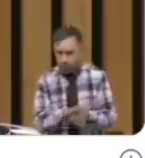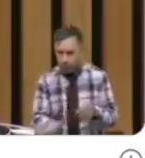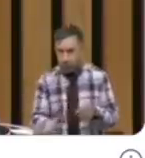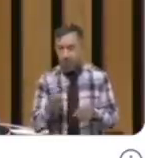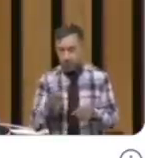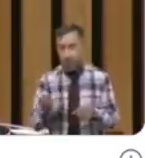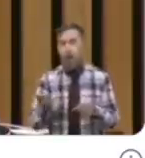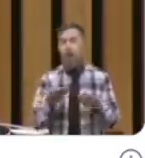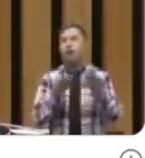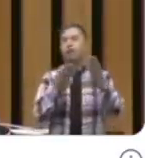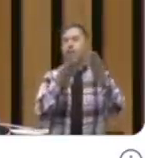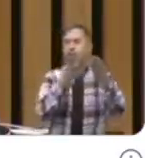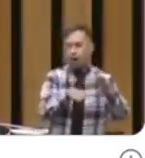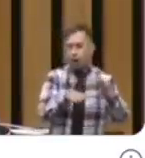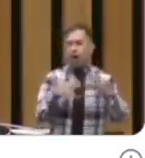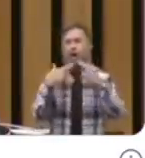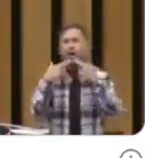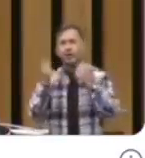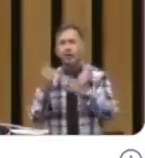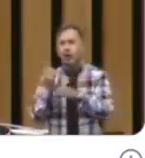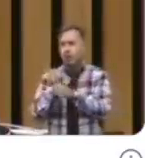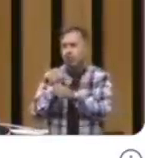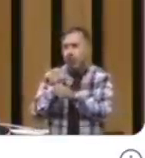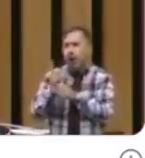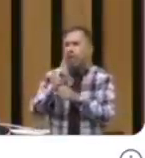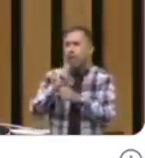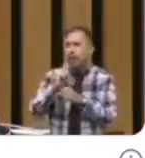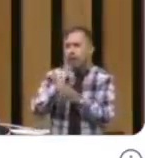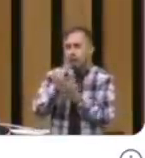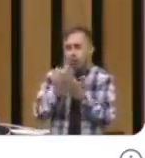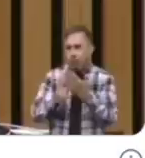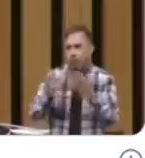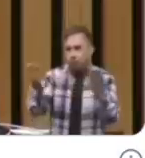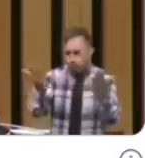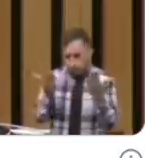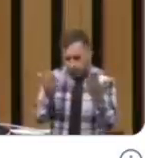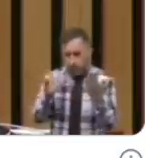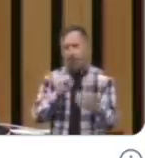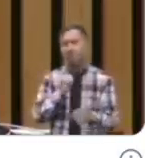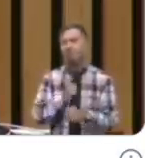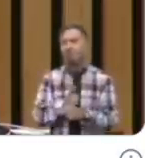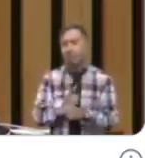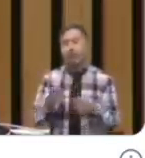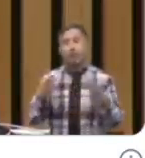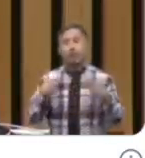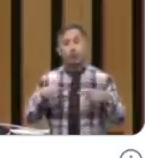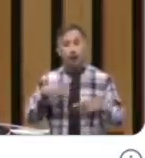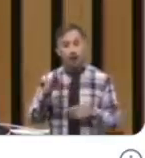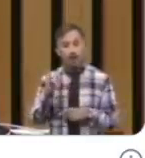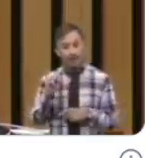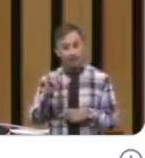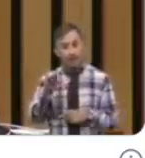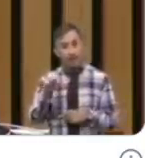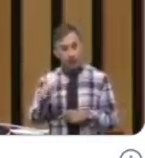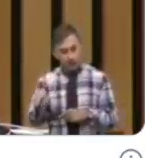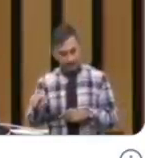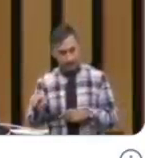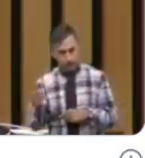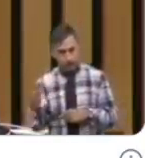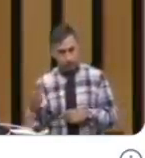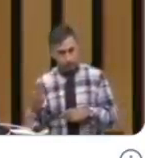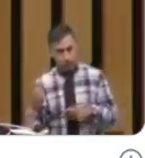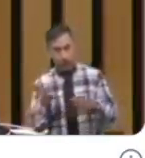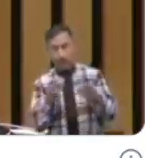autoridades bancarias y hacendarias se acreditó que justo antes de que las personas físicas hicieran las aportaciones al partido